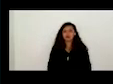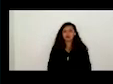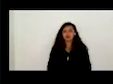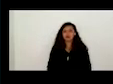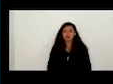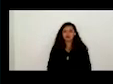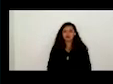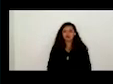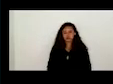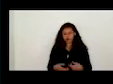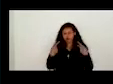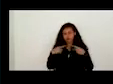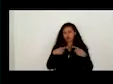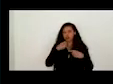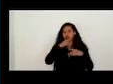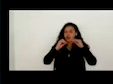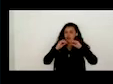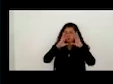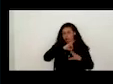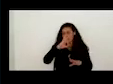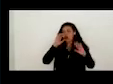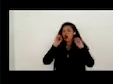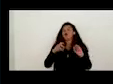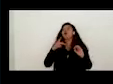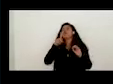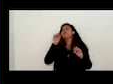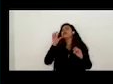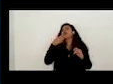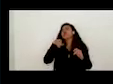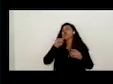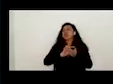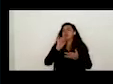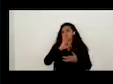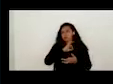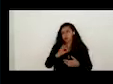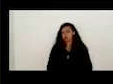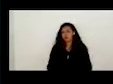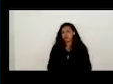Quien guste puede activar su micrófono o igual a través del chat.